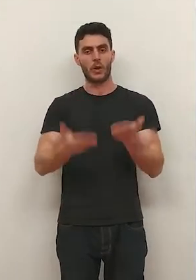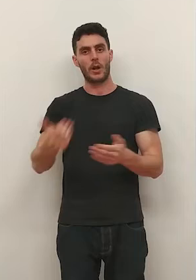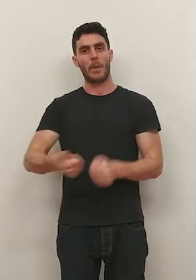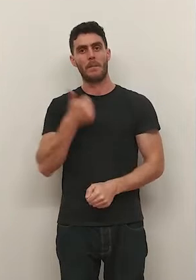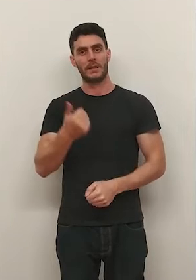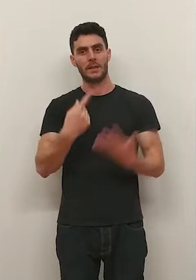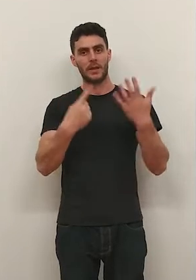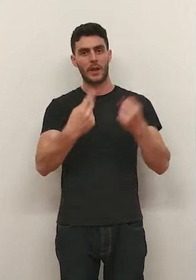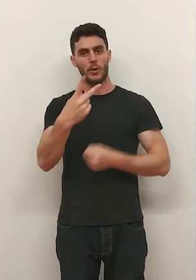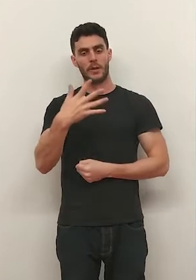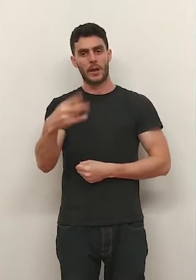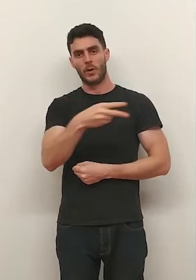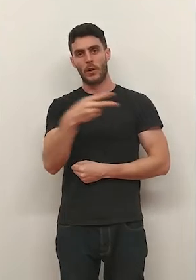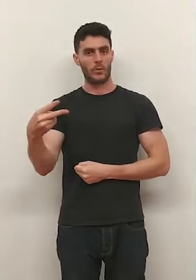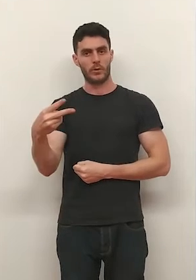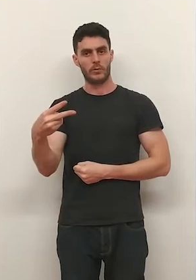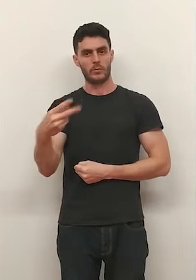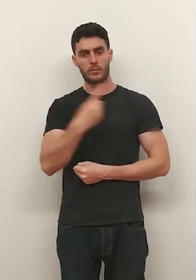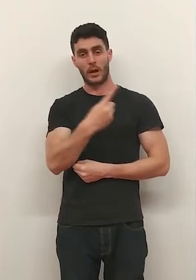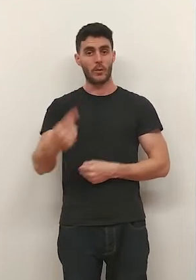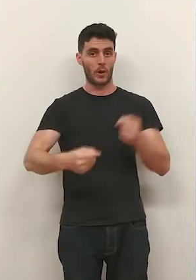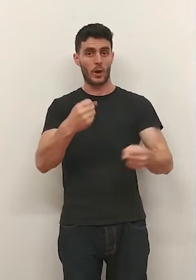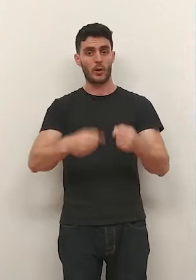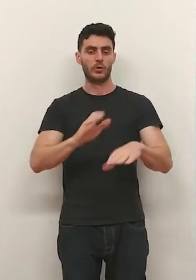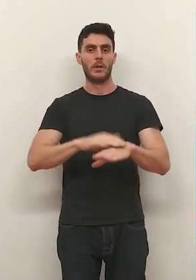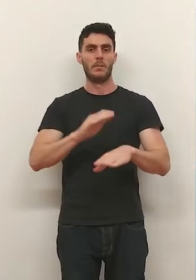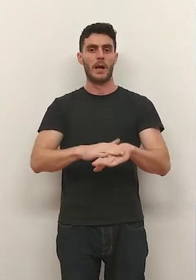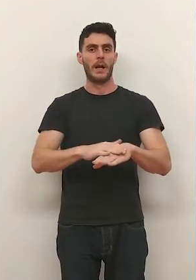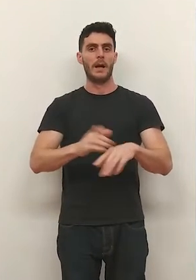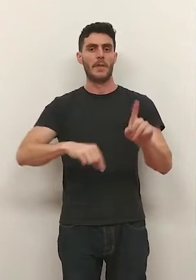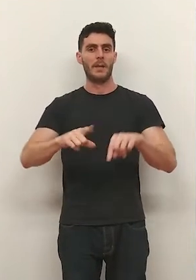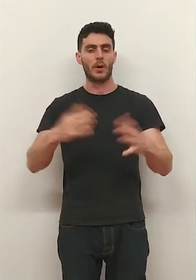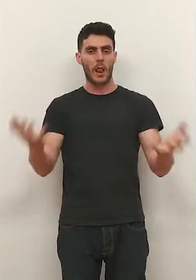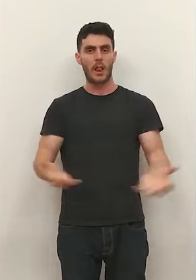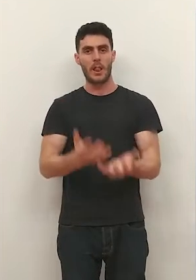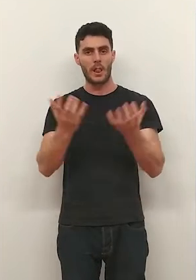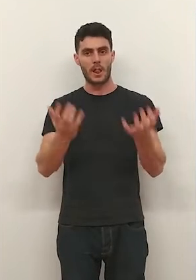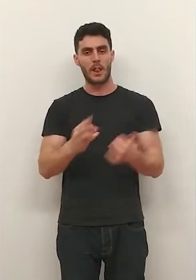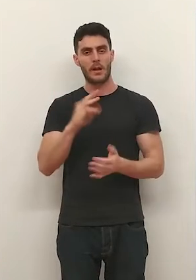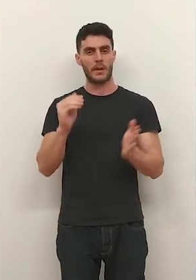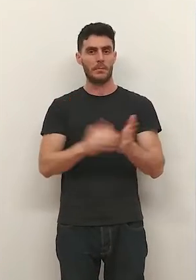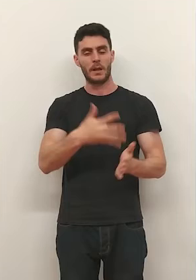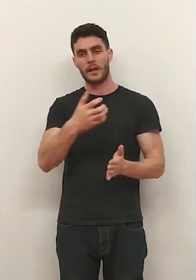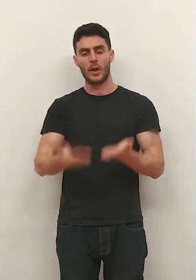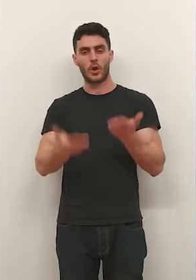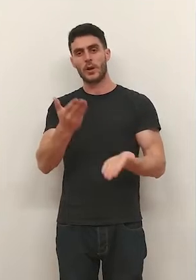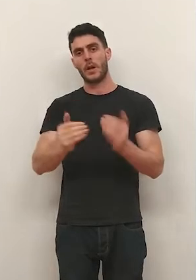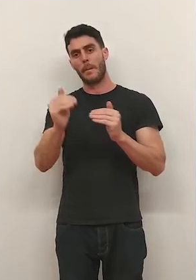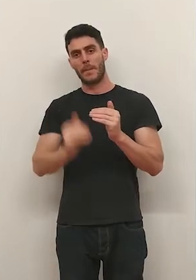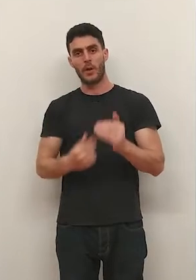kilos, 625 euros por vehículo. Para el transporte ligero, igual o inferior a 3.500